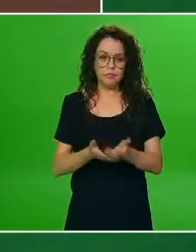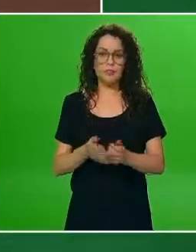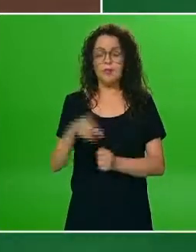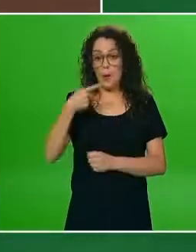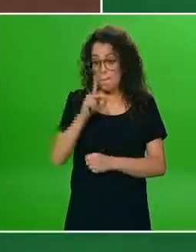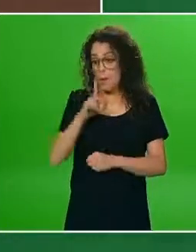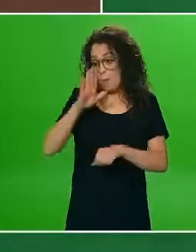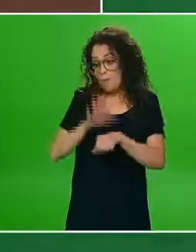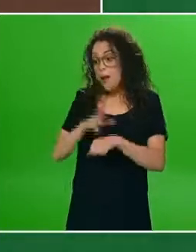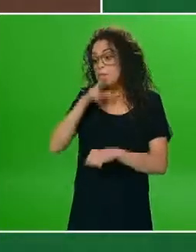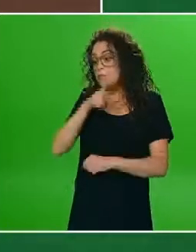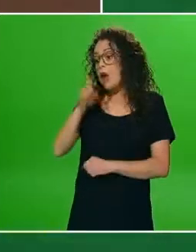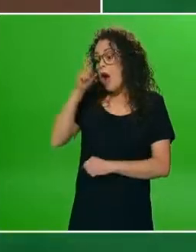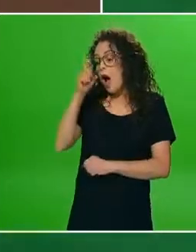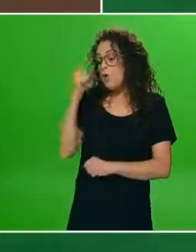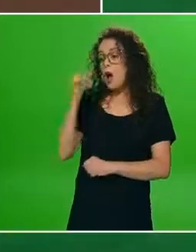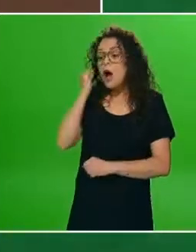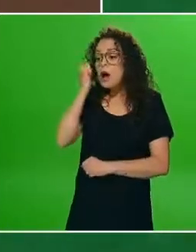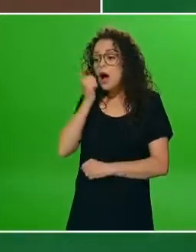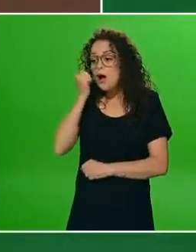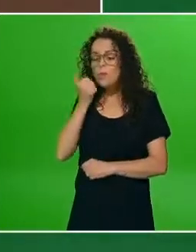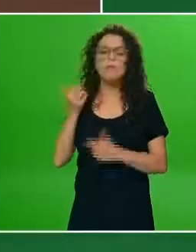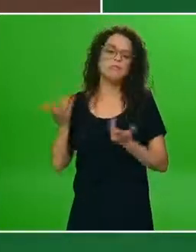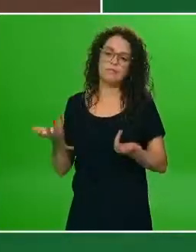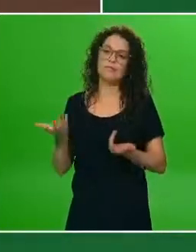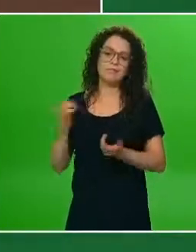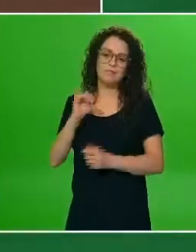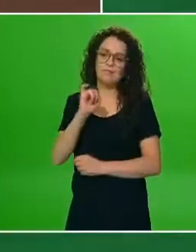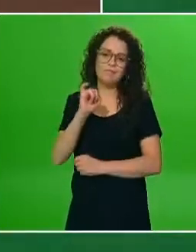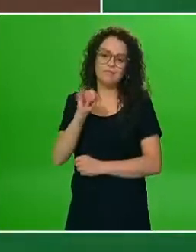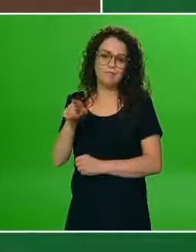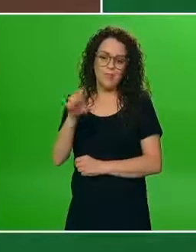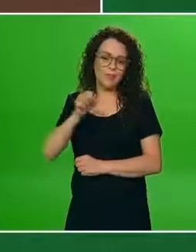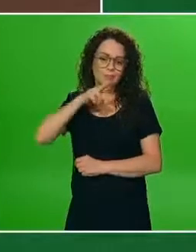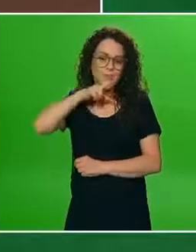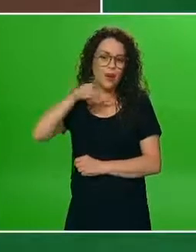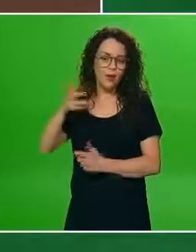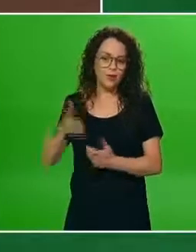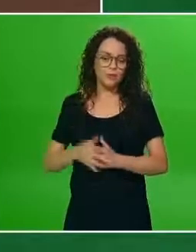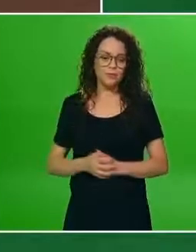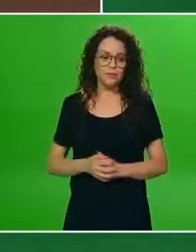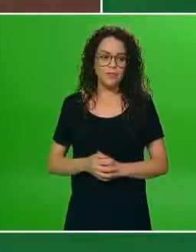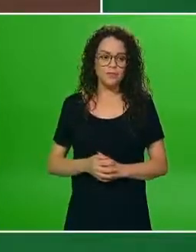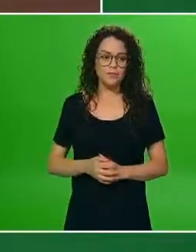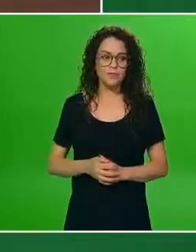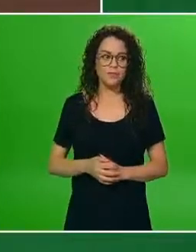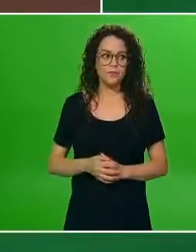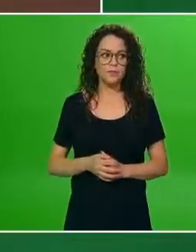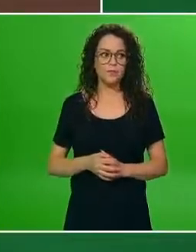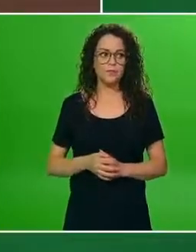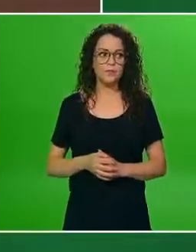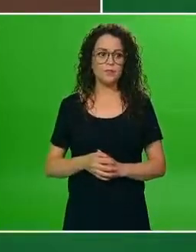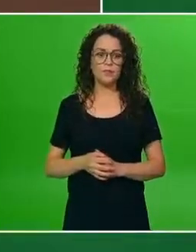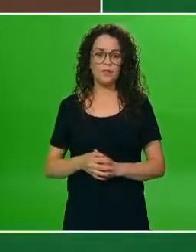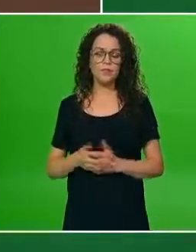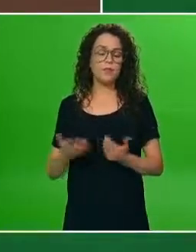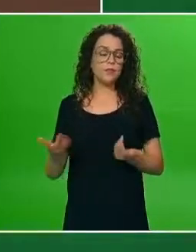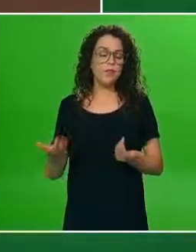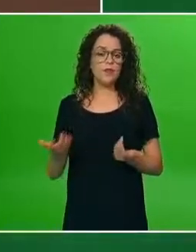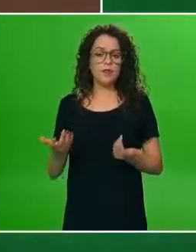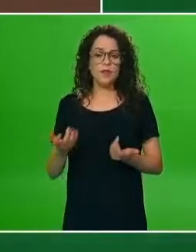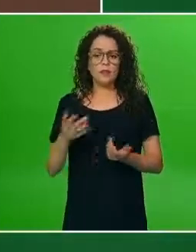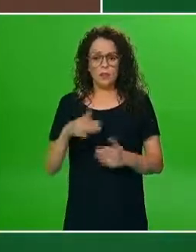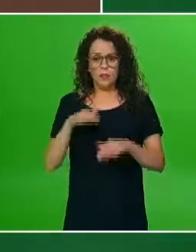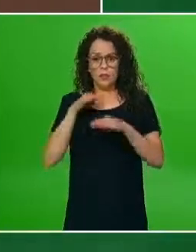lavado de manos con agua y jabón, mucho mejor. Es importante, y creo que las medidas de lavado de